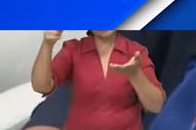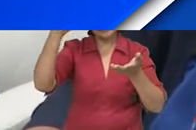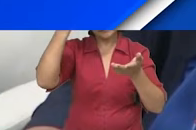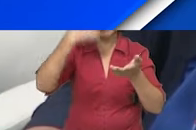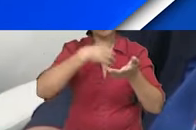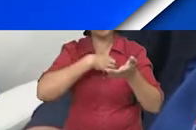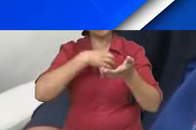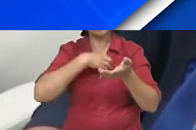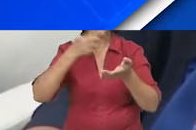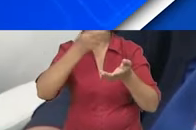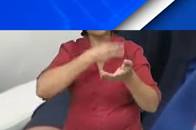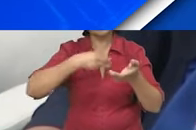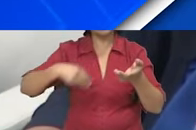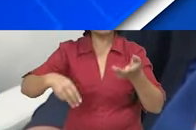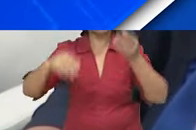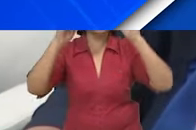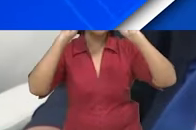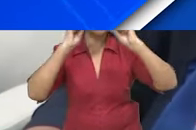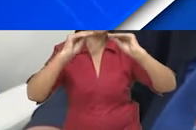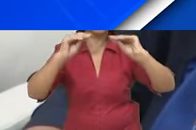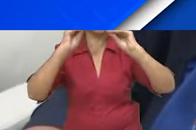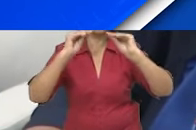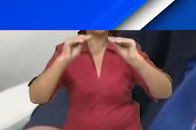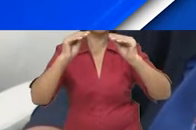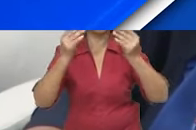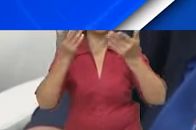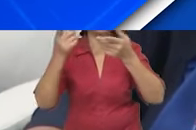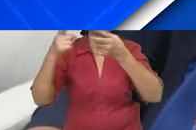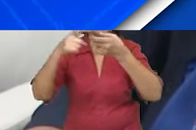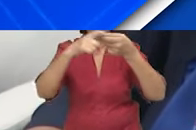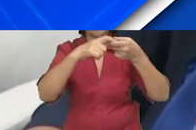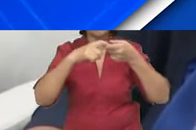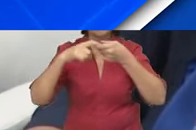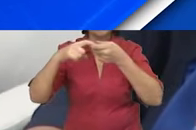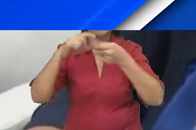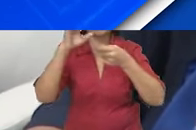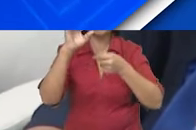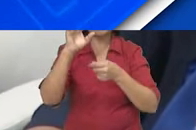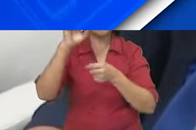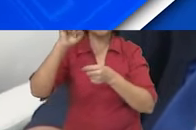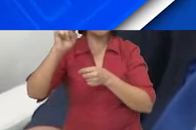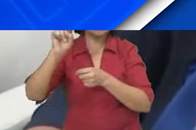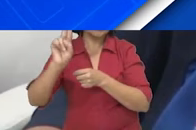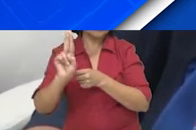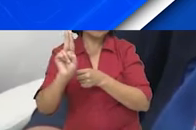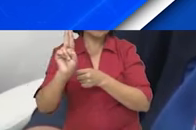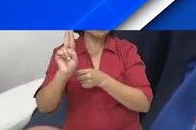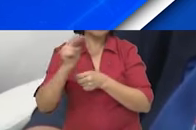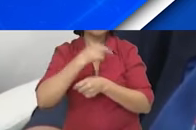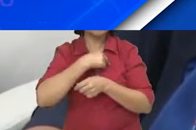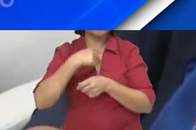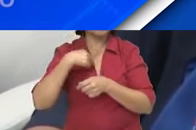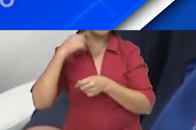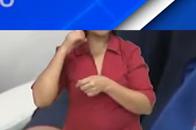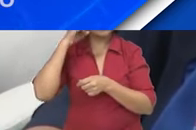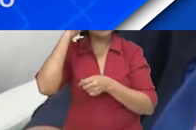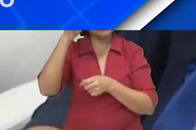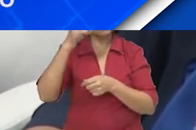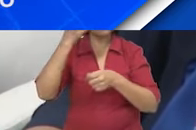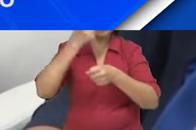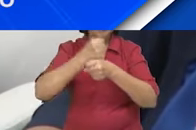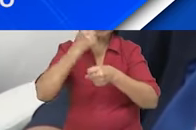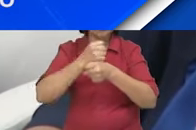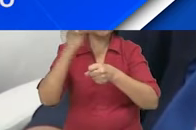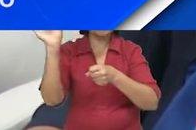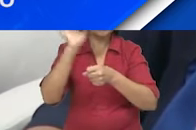gobierno, el Ministerio de Educación, en coordinación con el CNU, ha desarrollado un